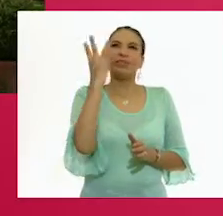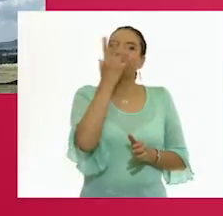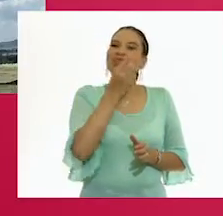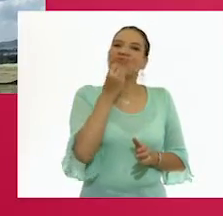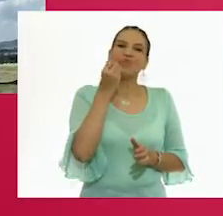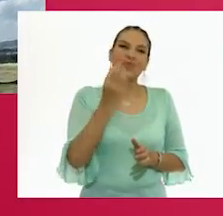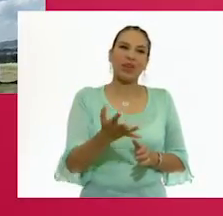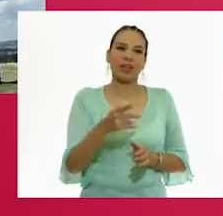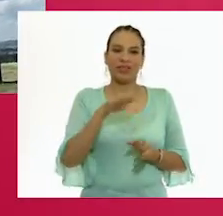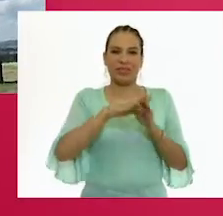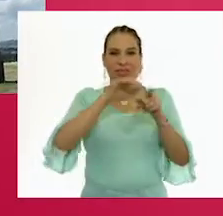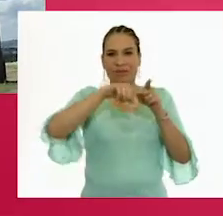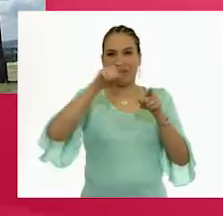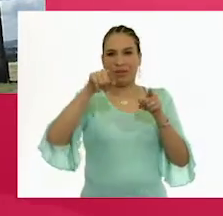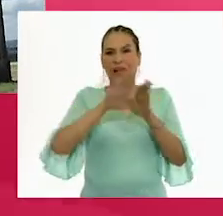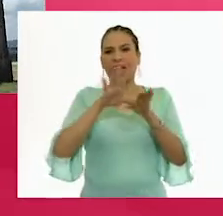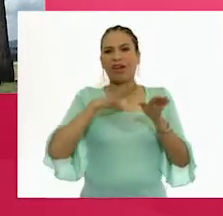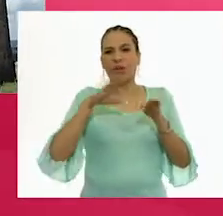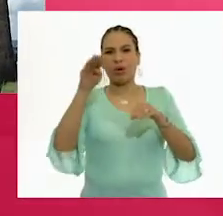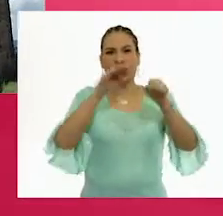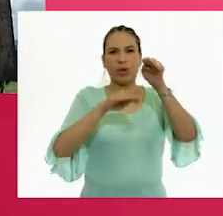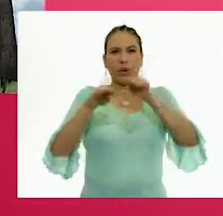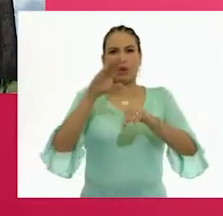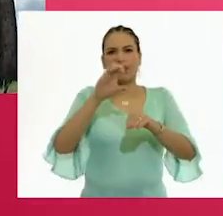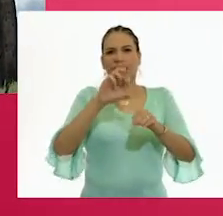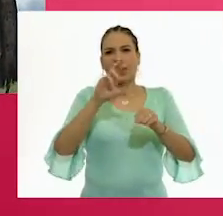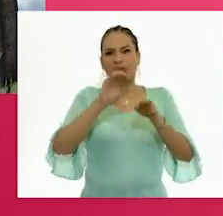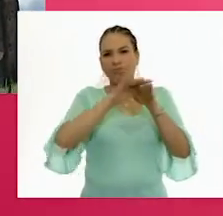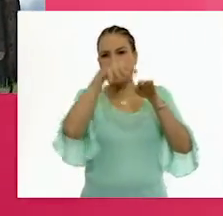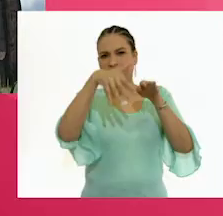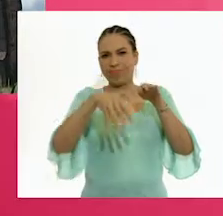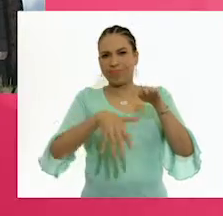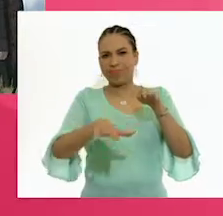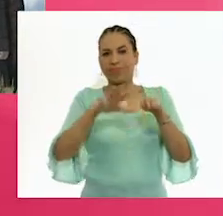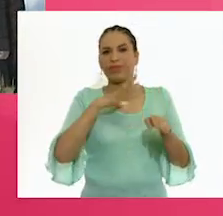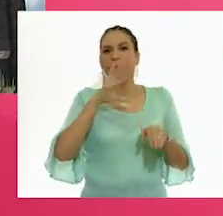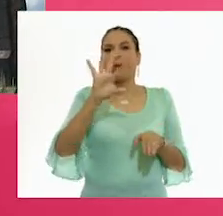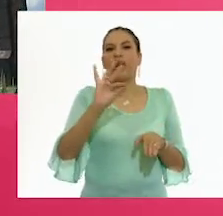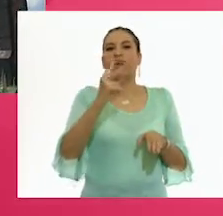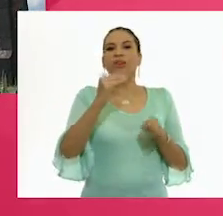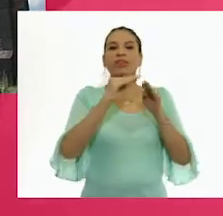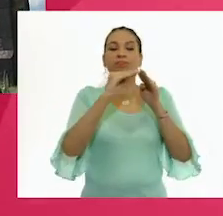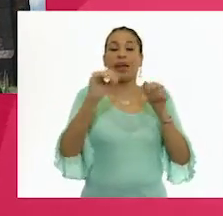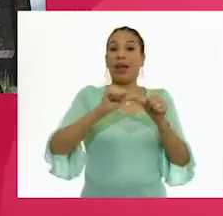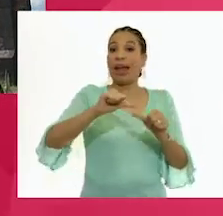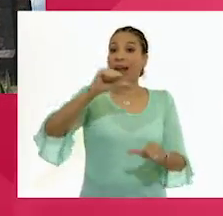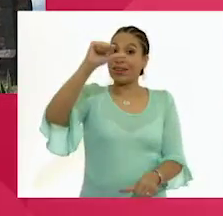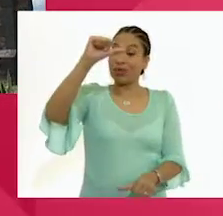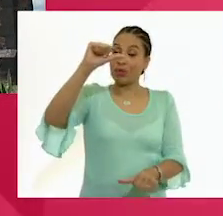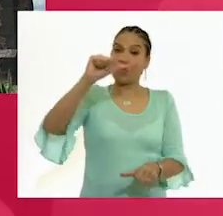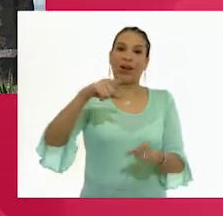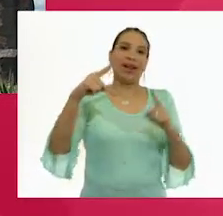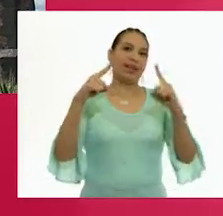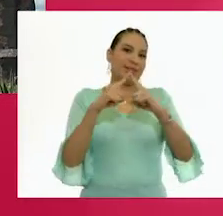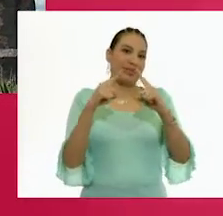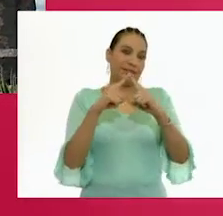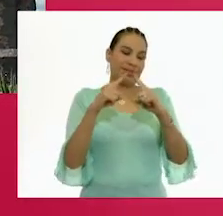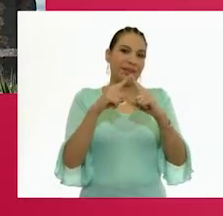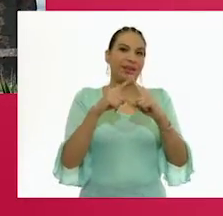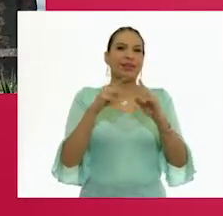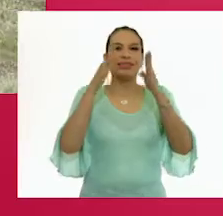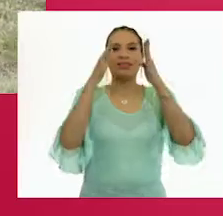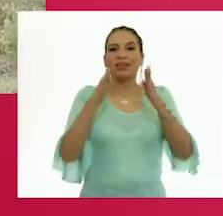impresionante. Cruza un cerro y lo ves como baja así. Tiene 42 metros de altura, o sea, la altura de la catedral, el arco